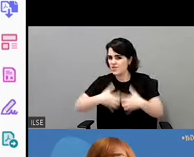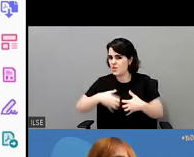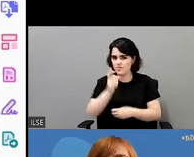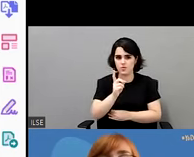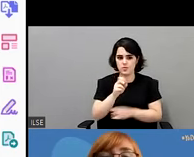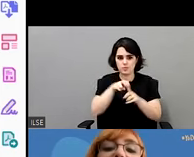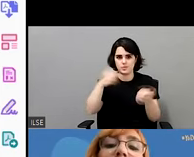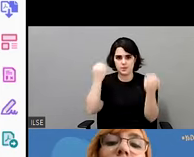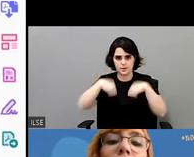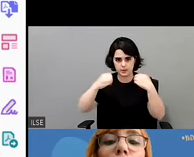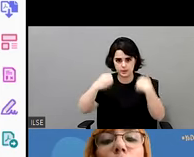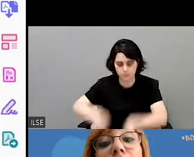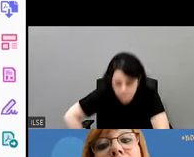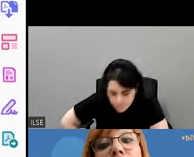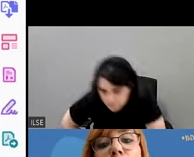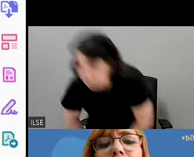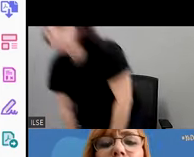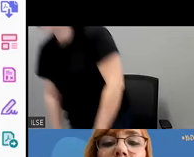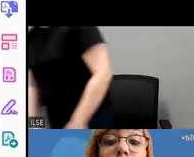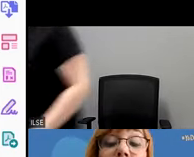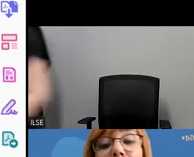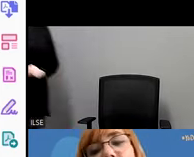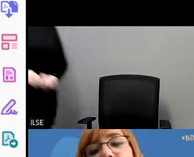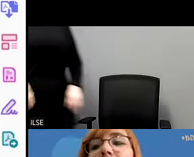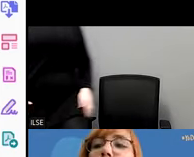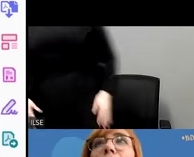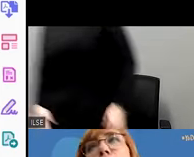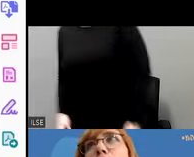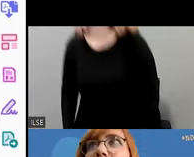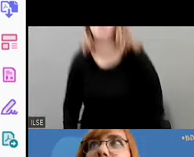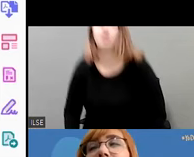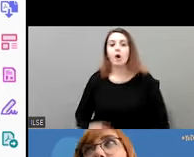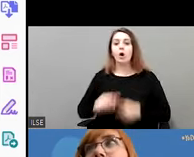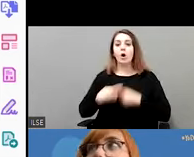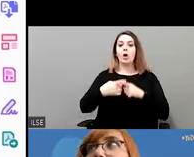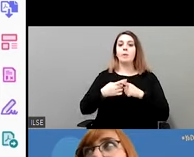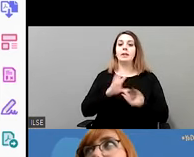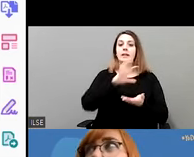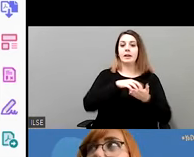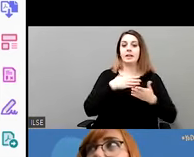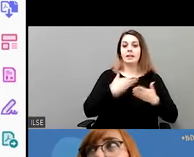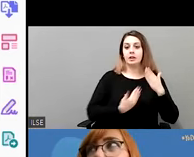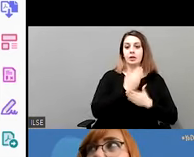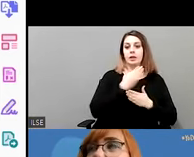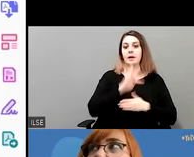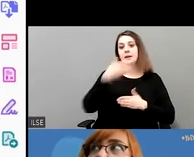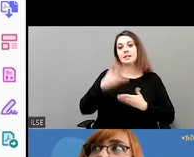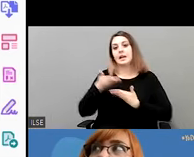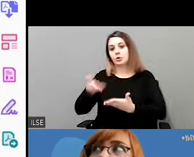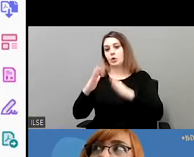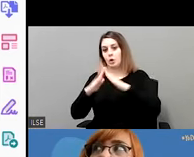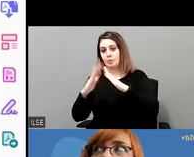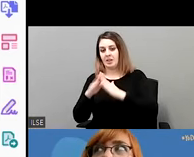la práctica. Luego dice, es compatible con el centro de día y con la ayuda a domicilio. Vale, pero aquí lo que